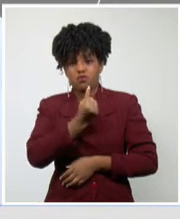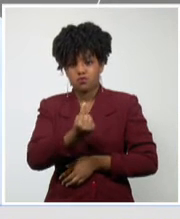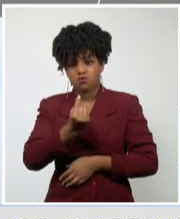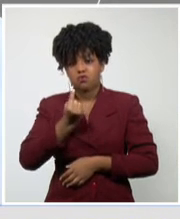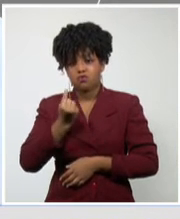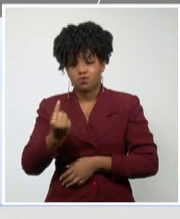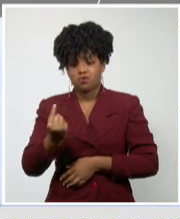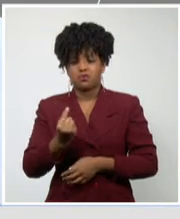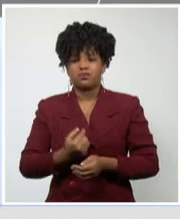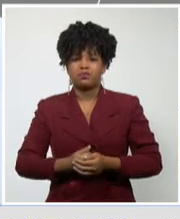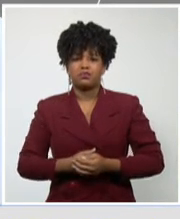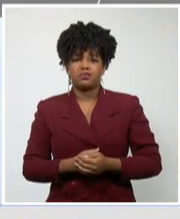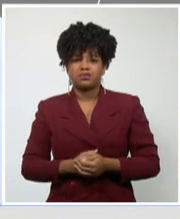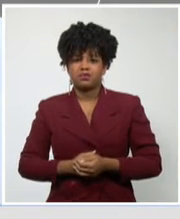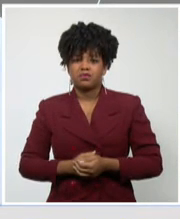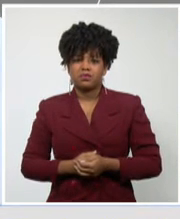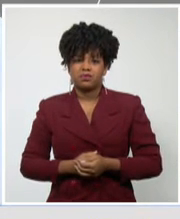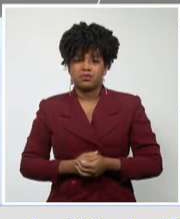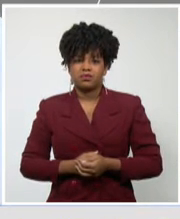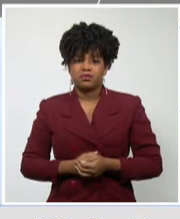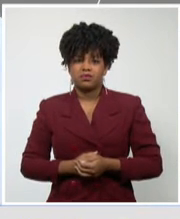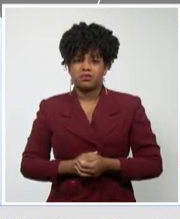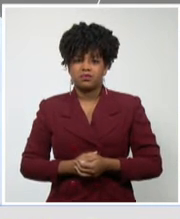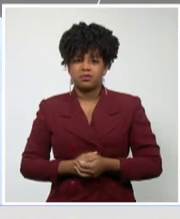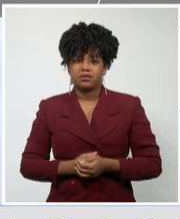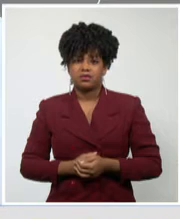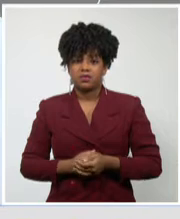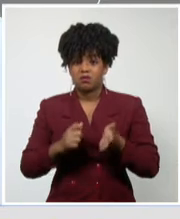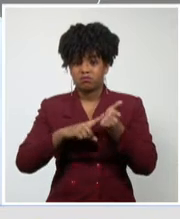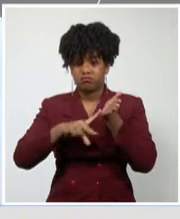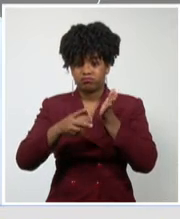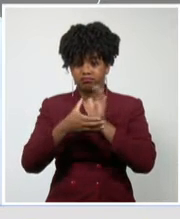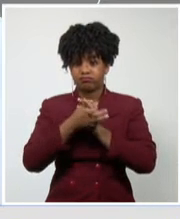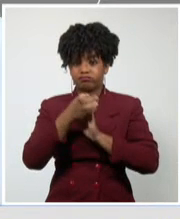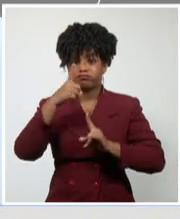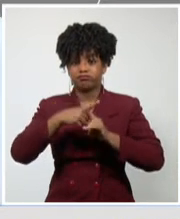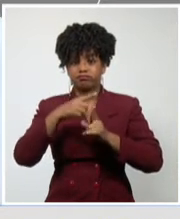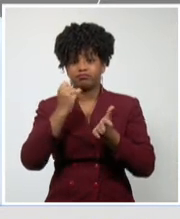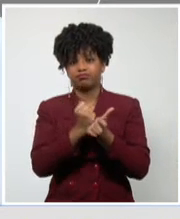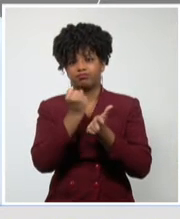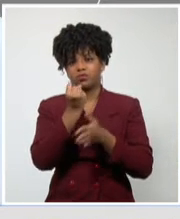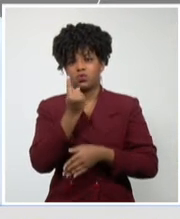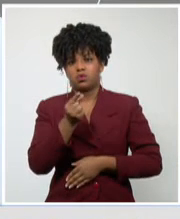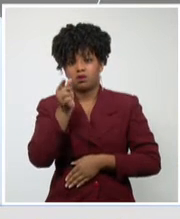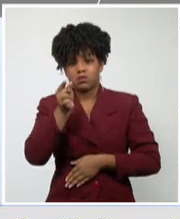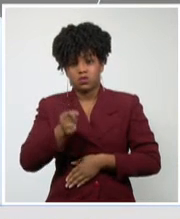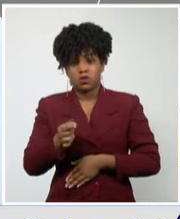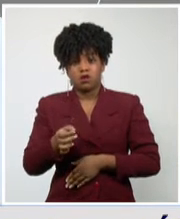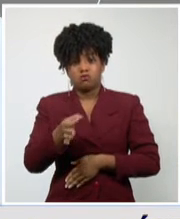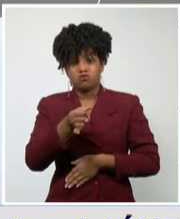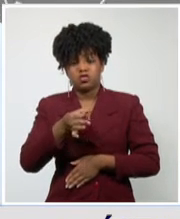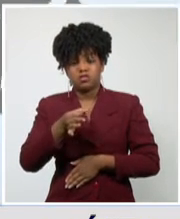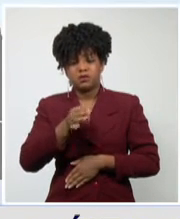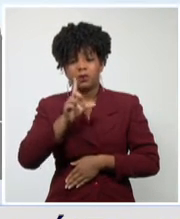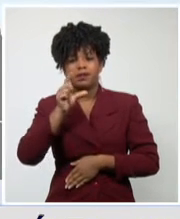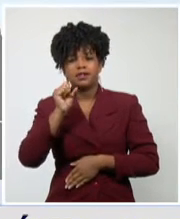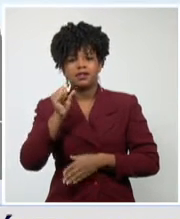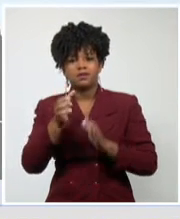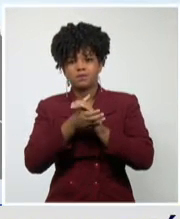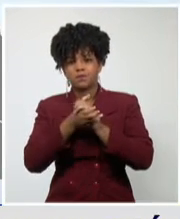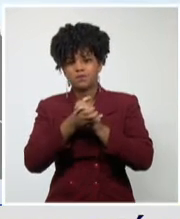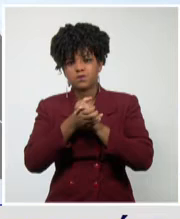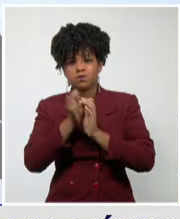uno de ellos. En la provincia de Matanzas se confirma un caso del municipio Limonar y